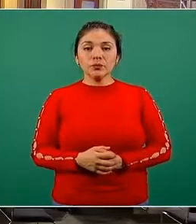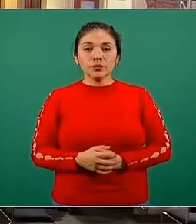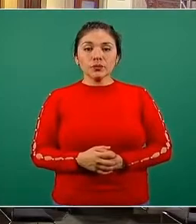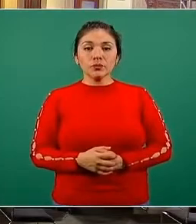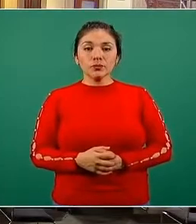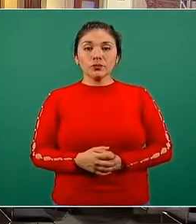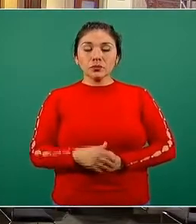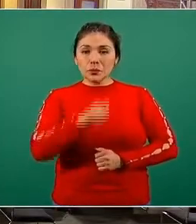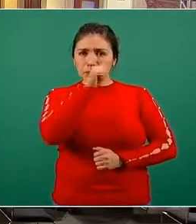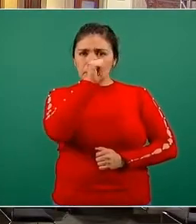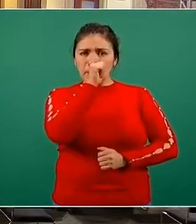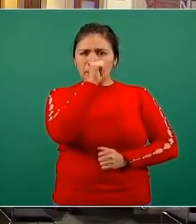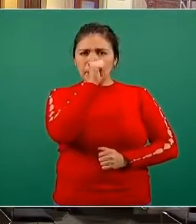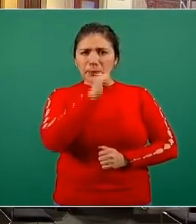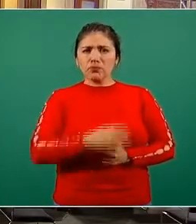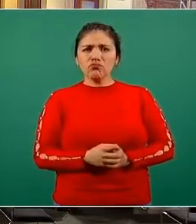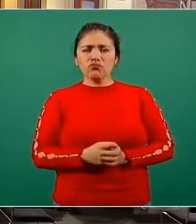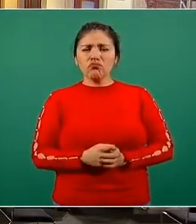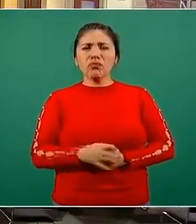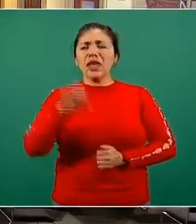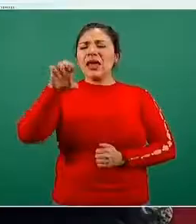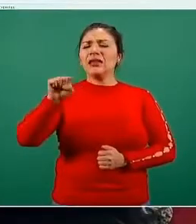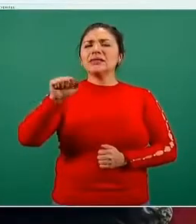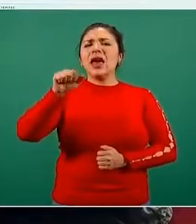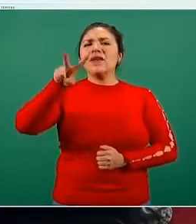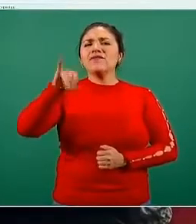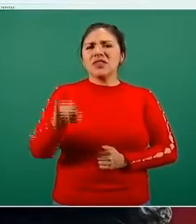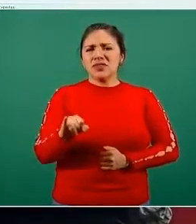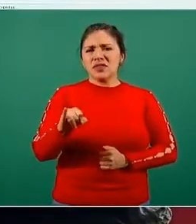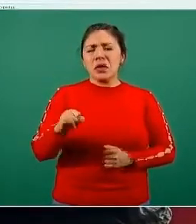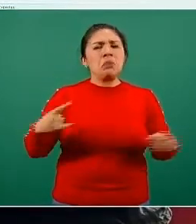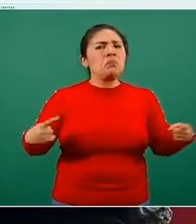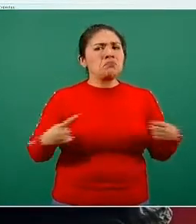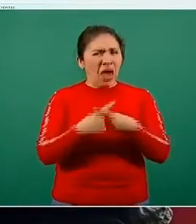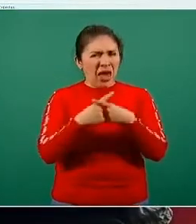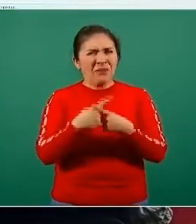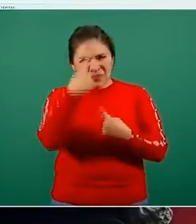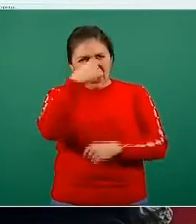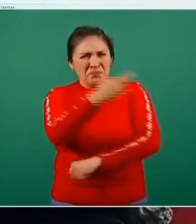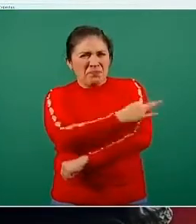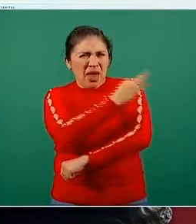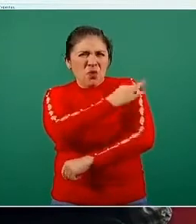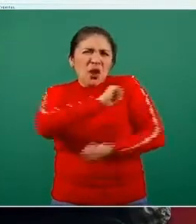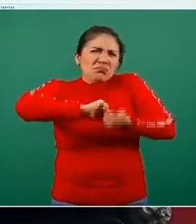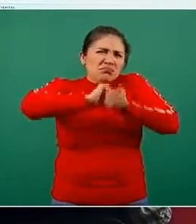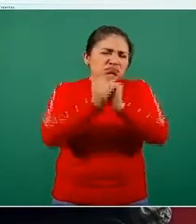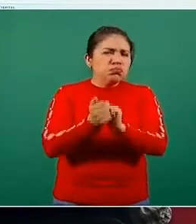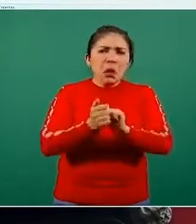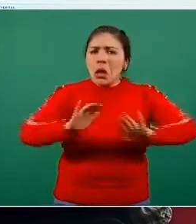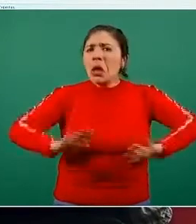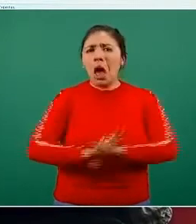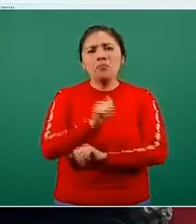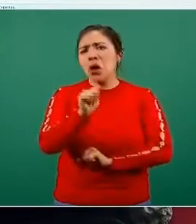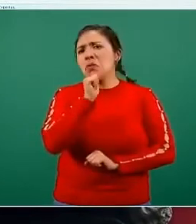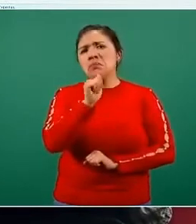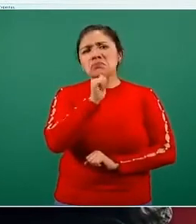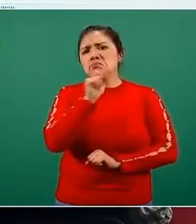Y no ha variado la frecuencia de eventos supuestamente atribuibles a vacunación, ni en la suma general, ni en